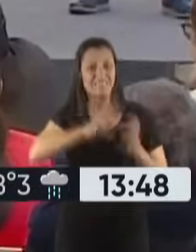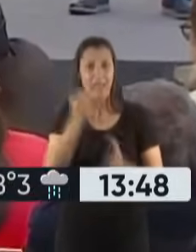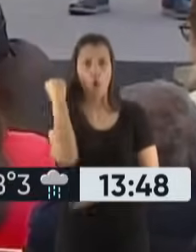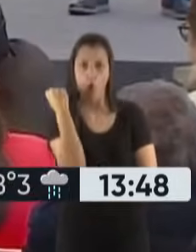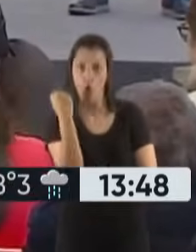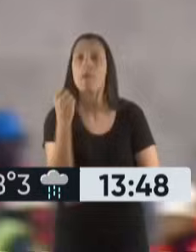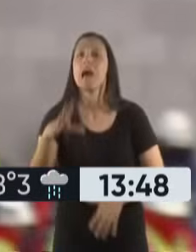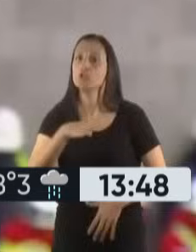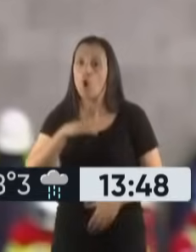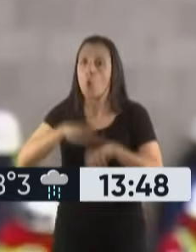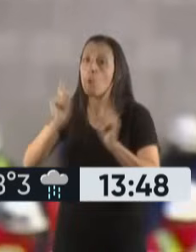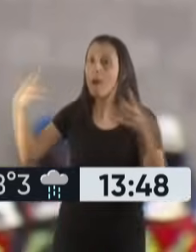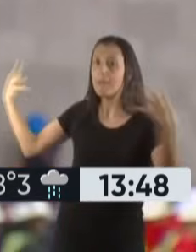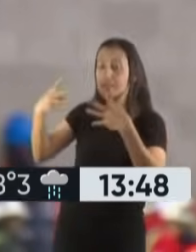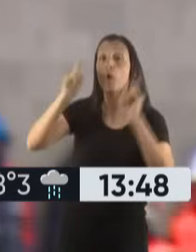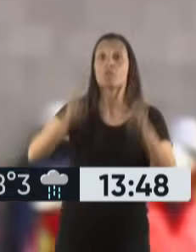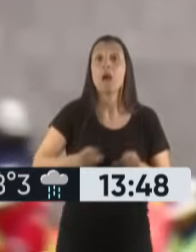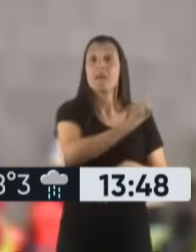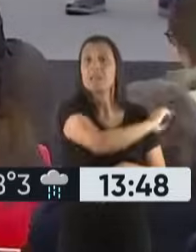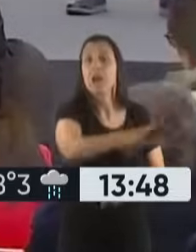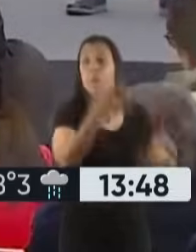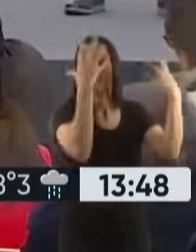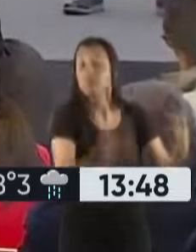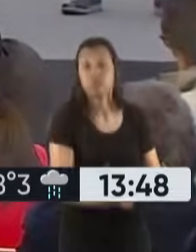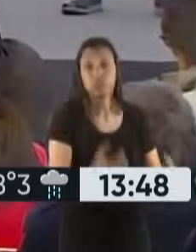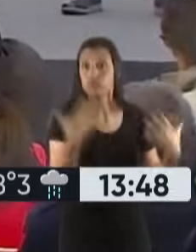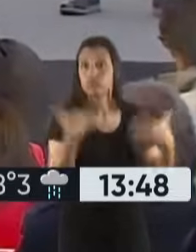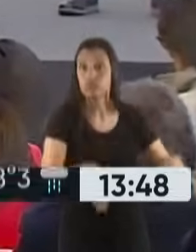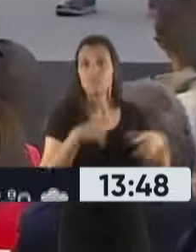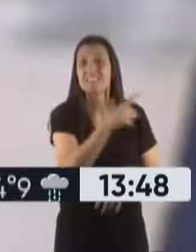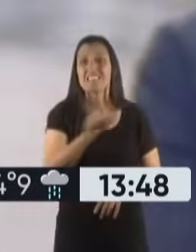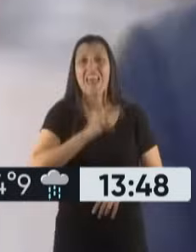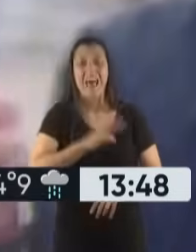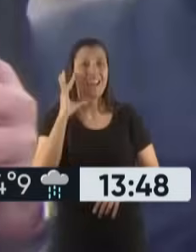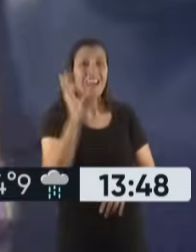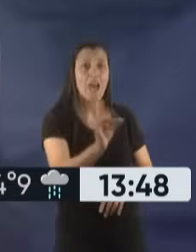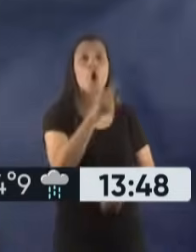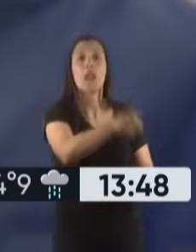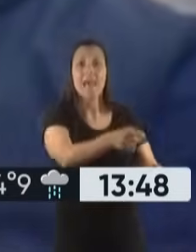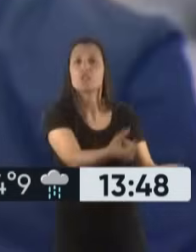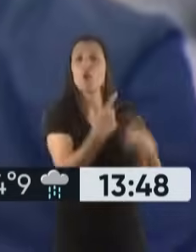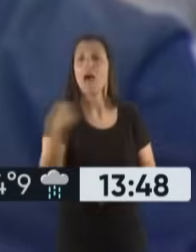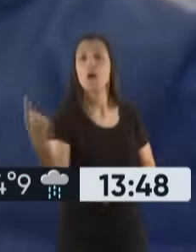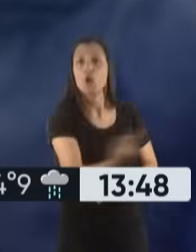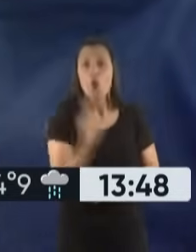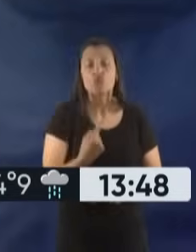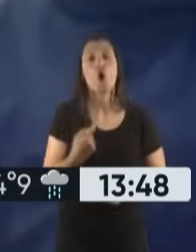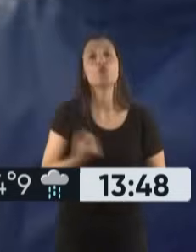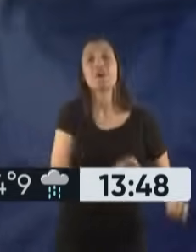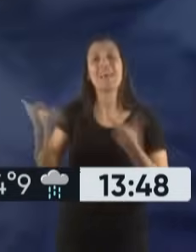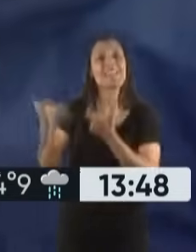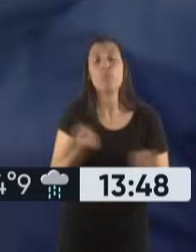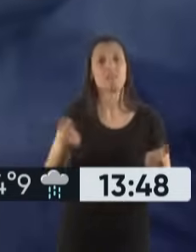una sequía que es la peor de en 100 años y que nos ha privado de más de 20 mil millones de